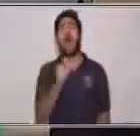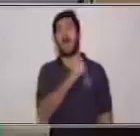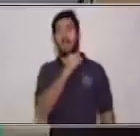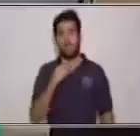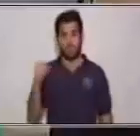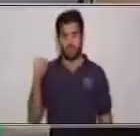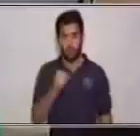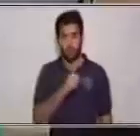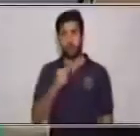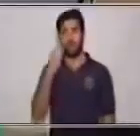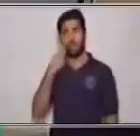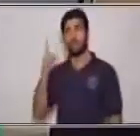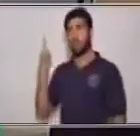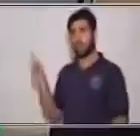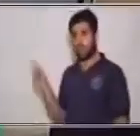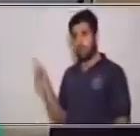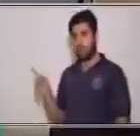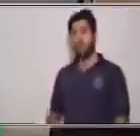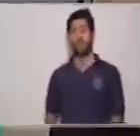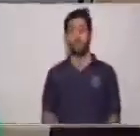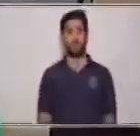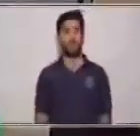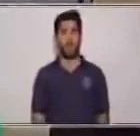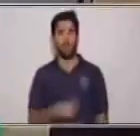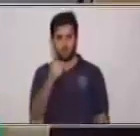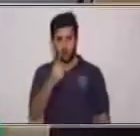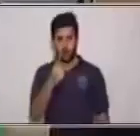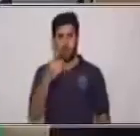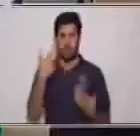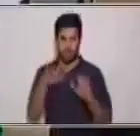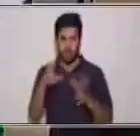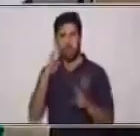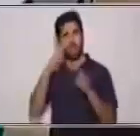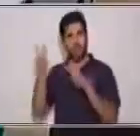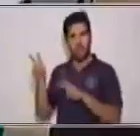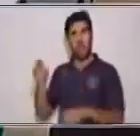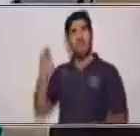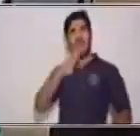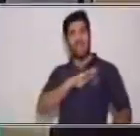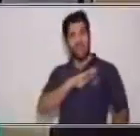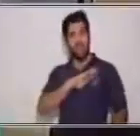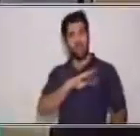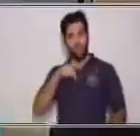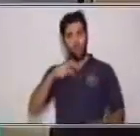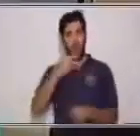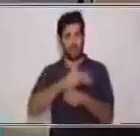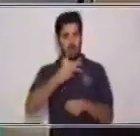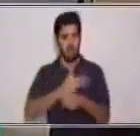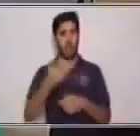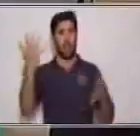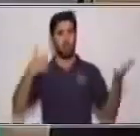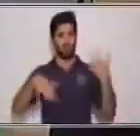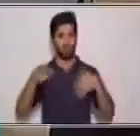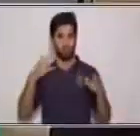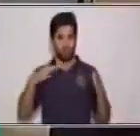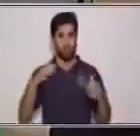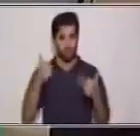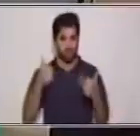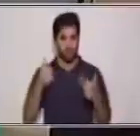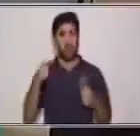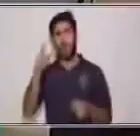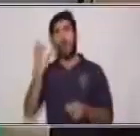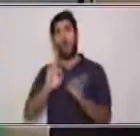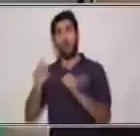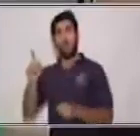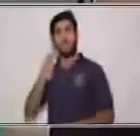cantado. ¿Has escuchado alguna vez un himno? El himno nacional, el himno a tu escuela, el